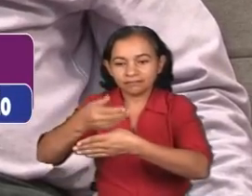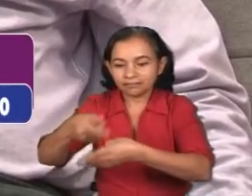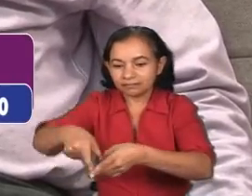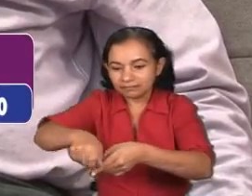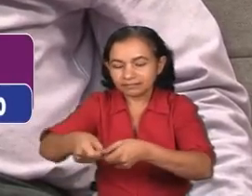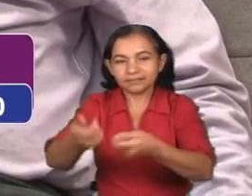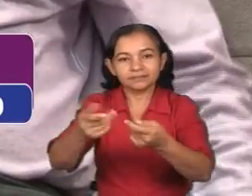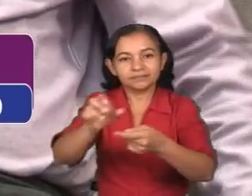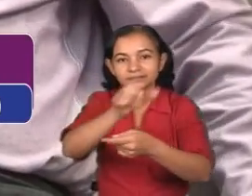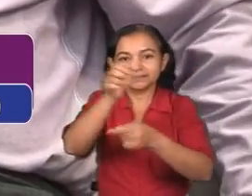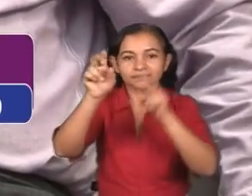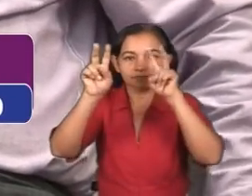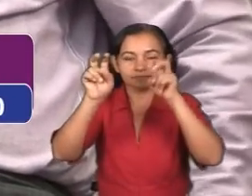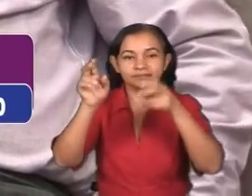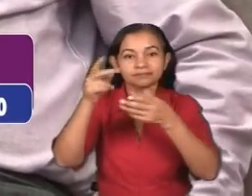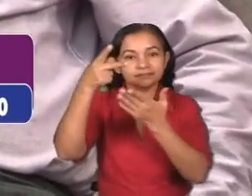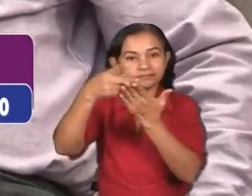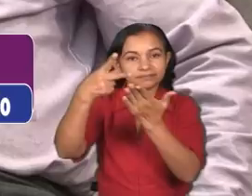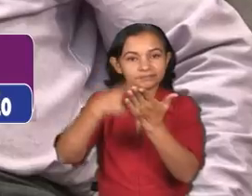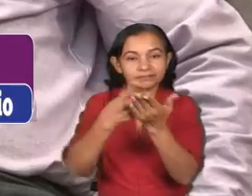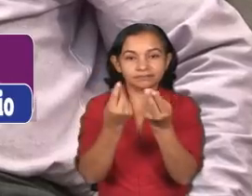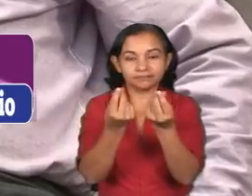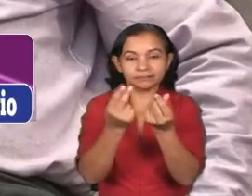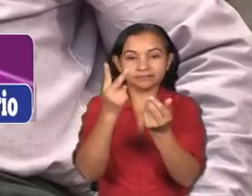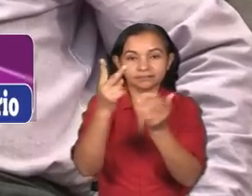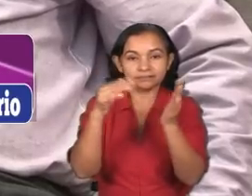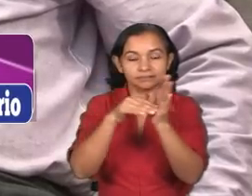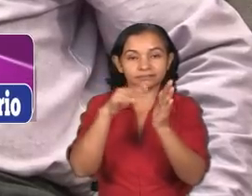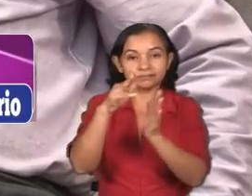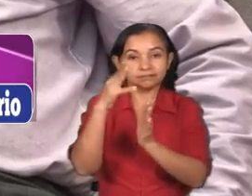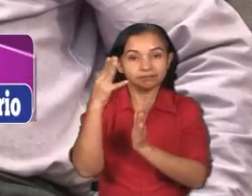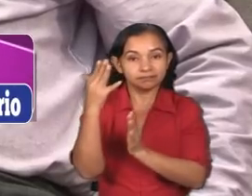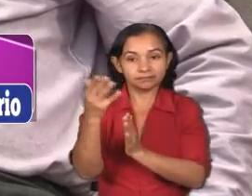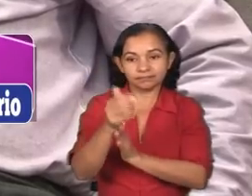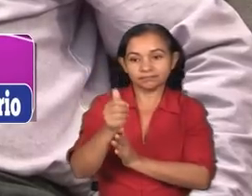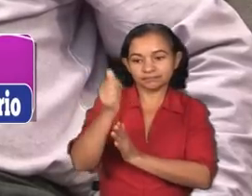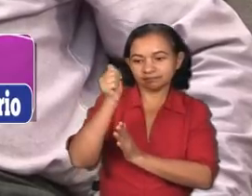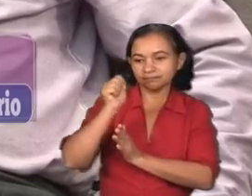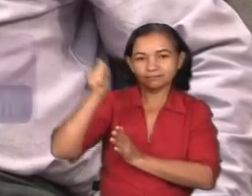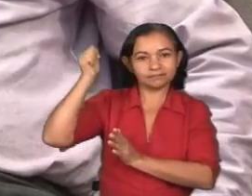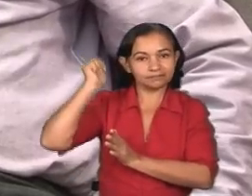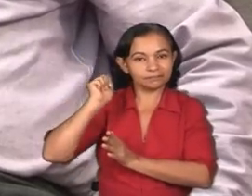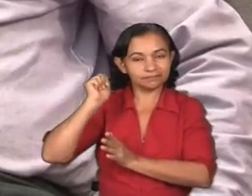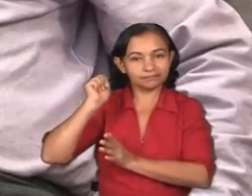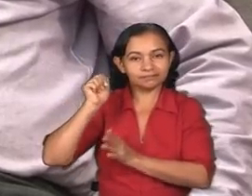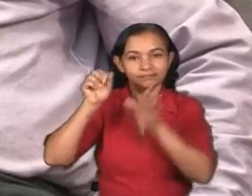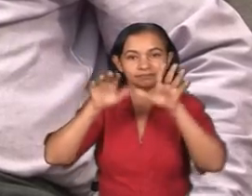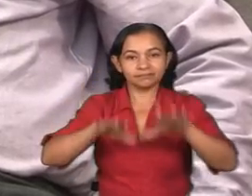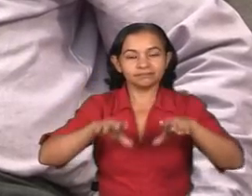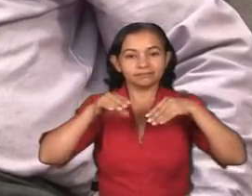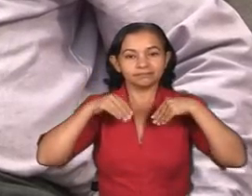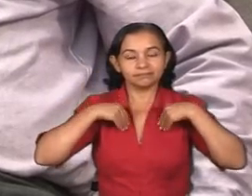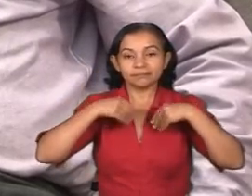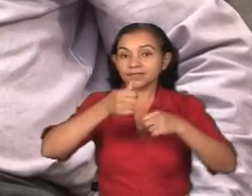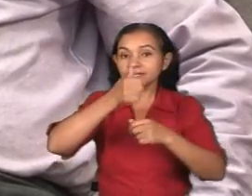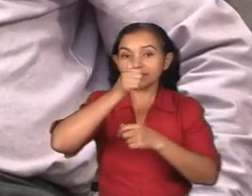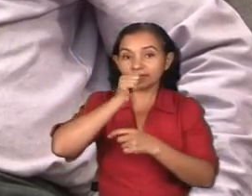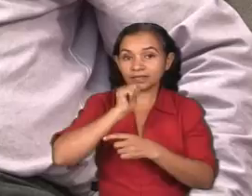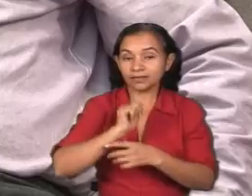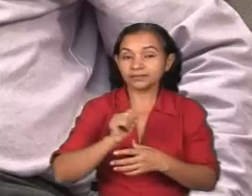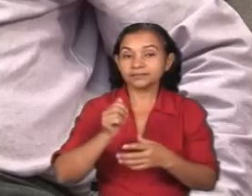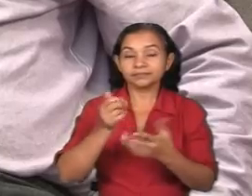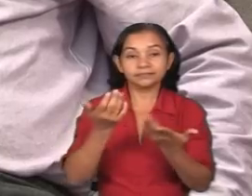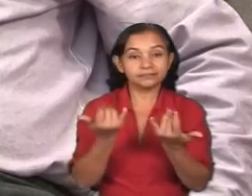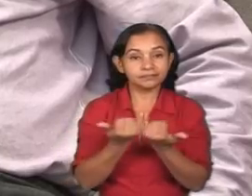ese es otro tema. El presupuesto del 2019, aprobado por la Asamblea el día de ayer o anteayer, para el tema del agua potable de